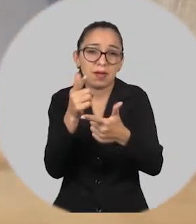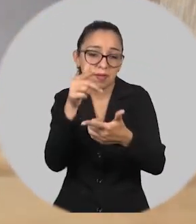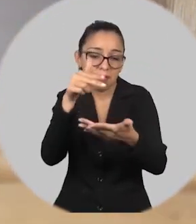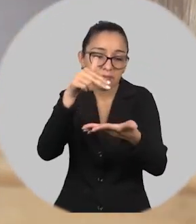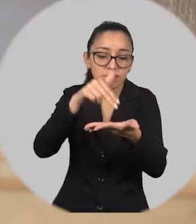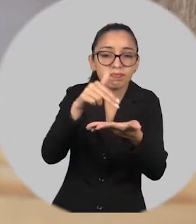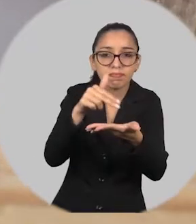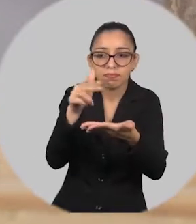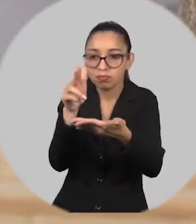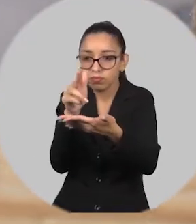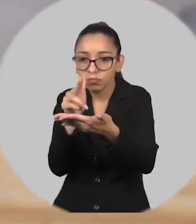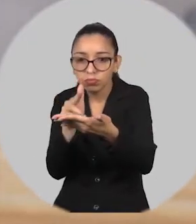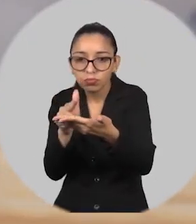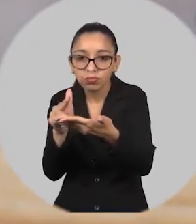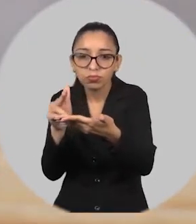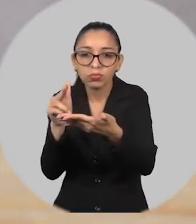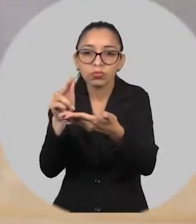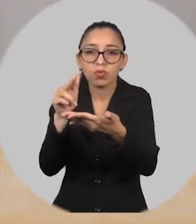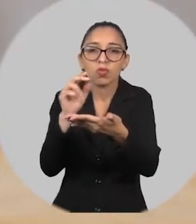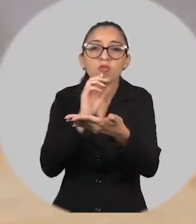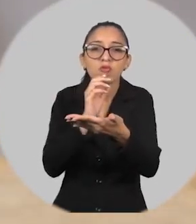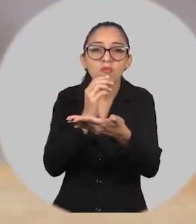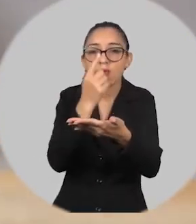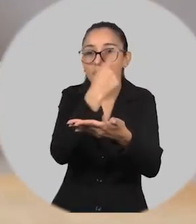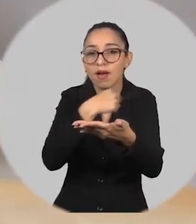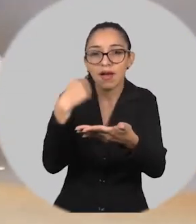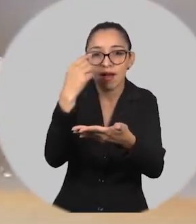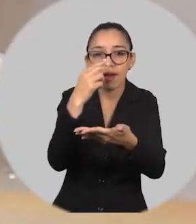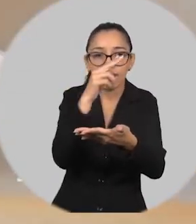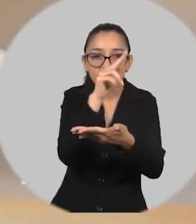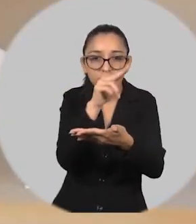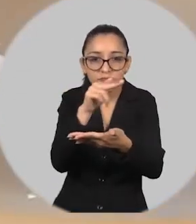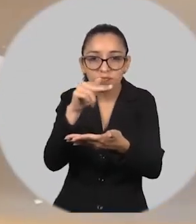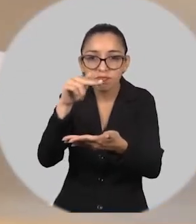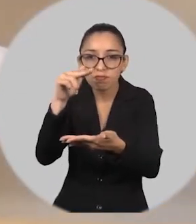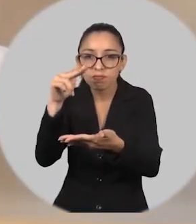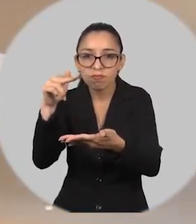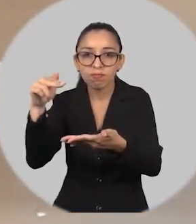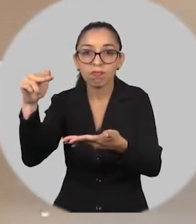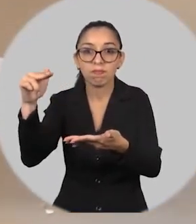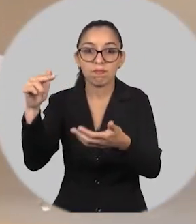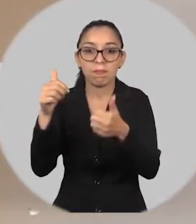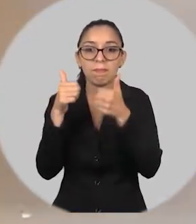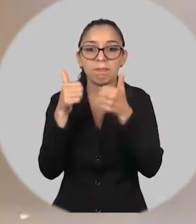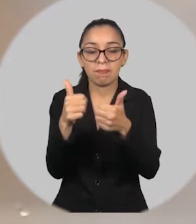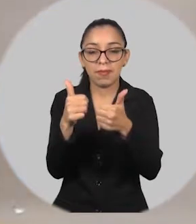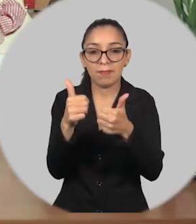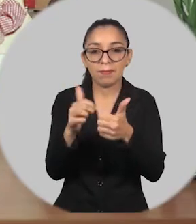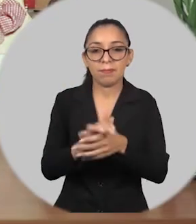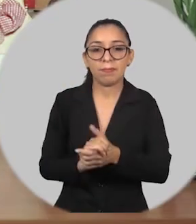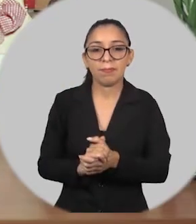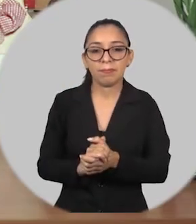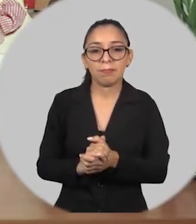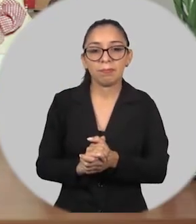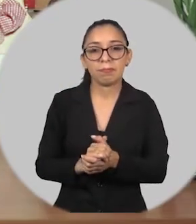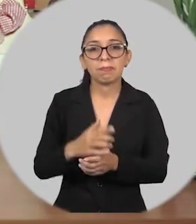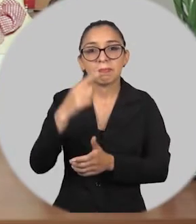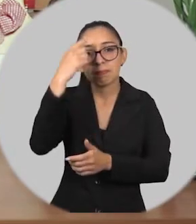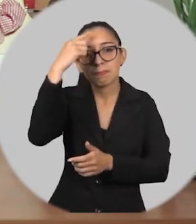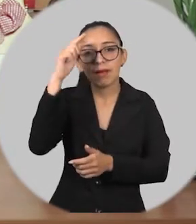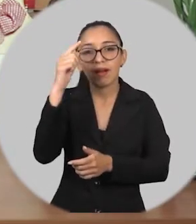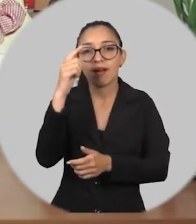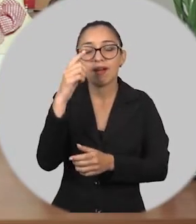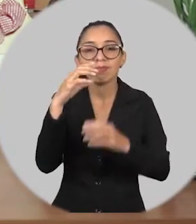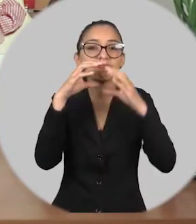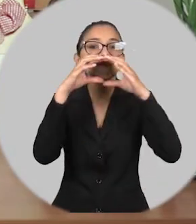Una curvita. Y ahí, para poder generar el hocico de la